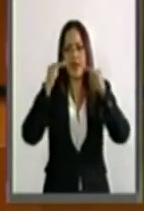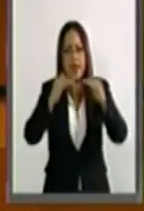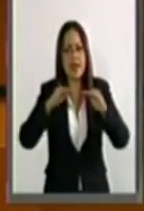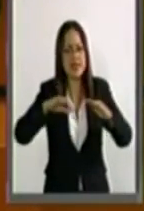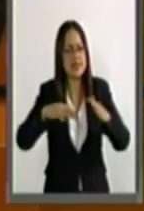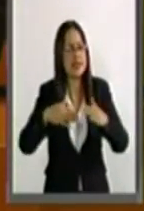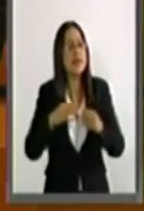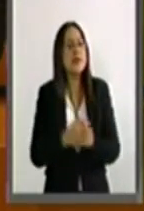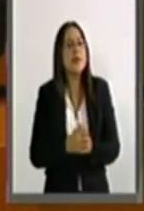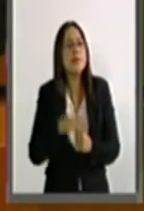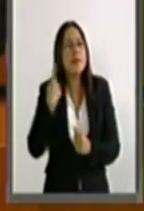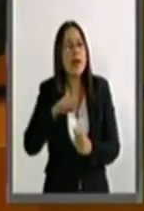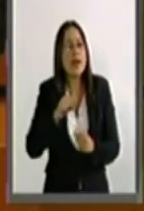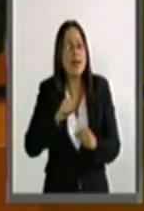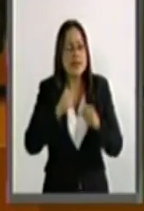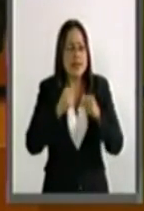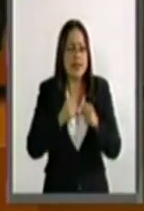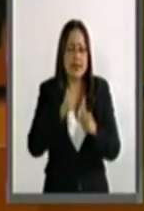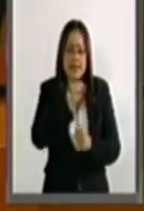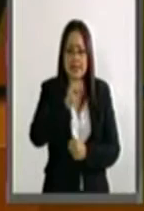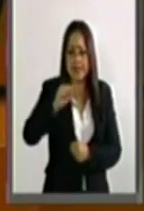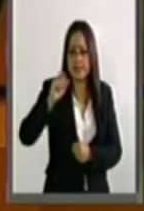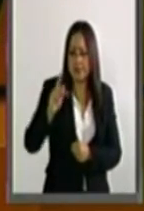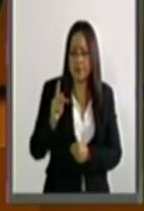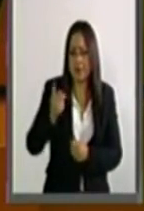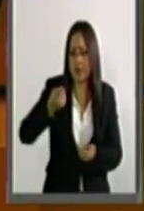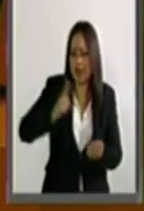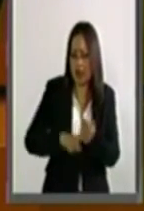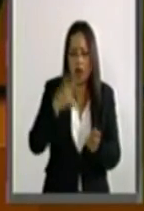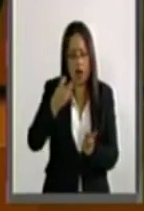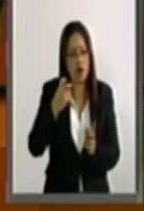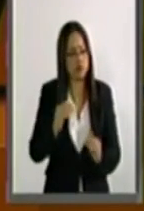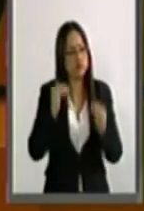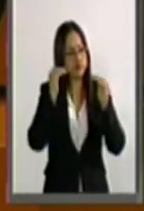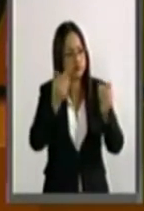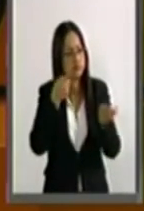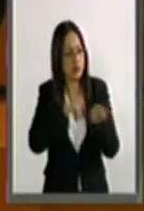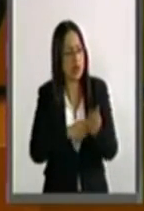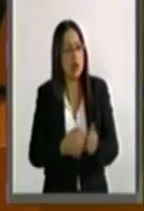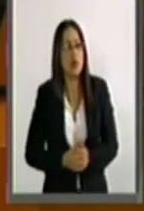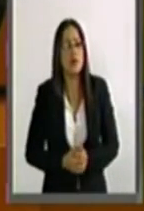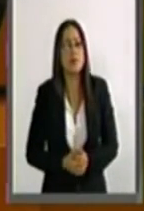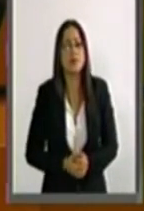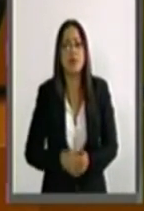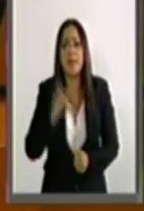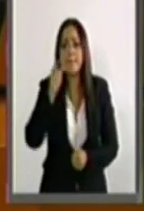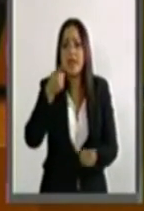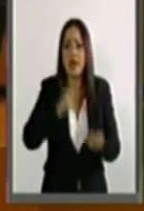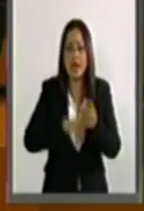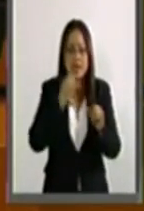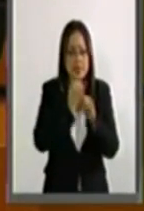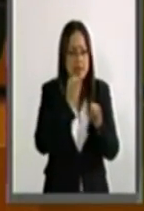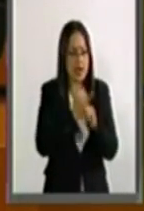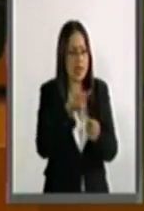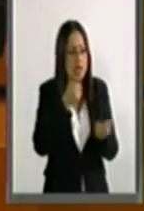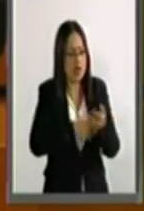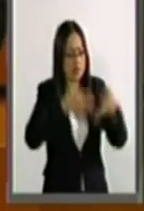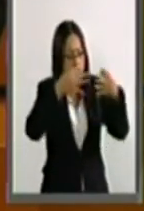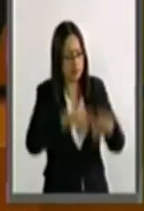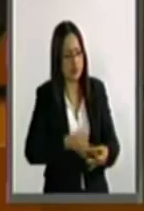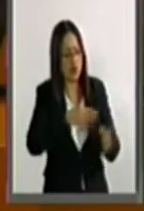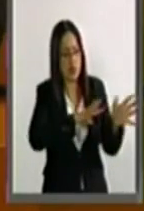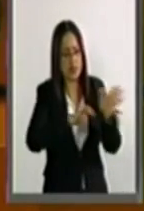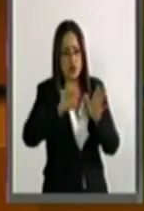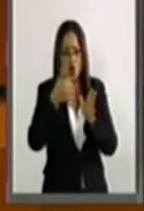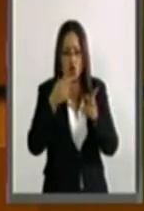Sistema Nacional de Seguridad Pública, por la página web oficial del 911 y